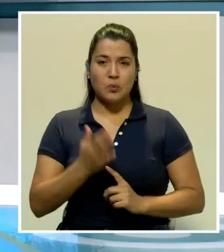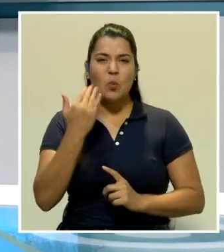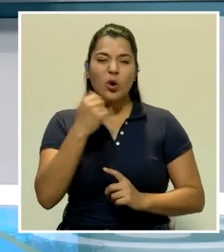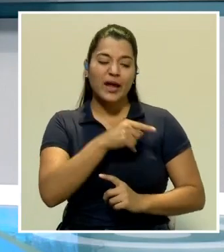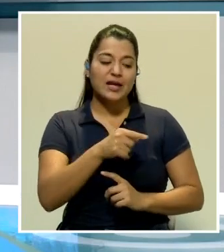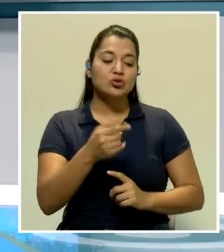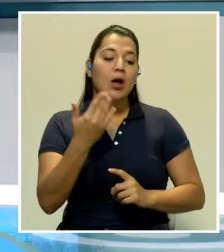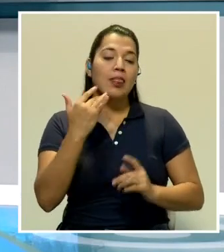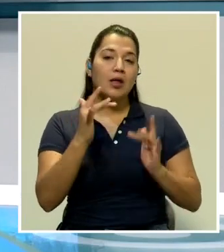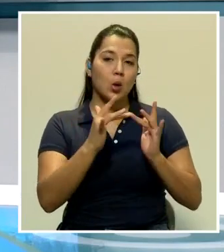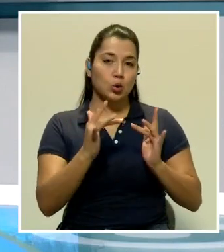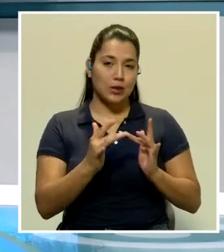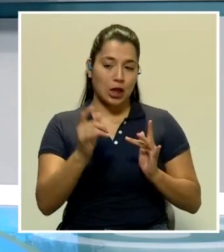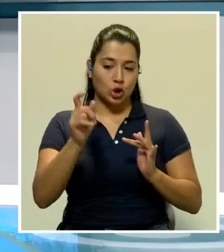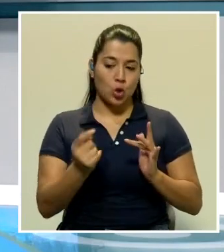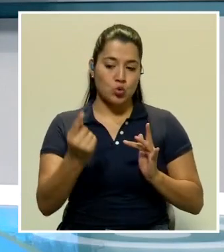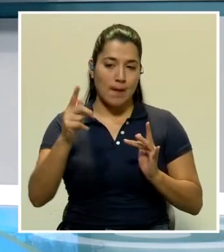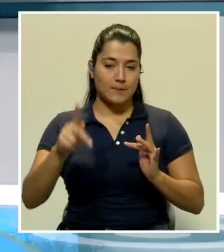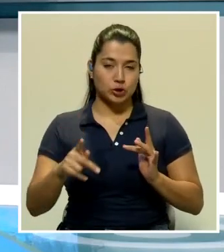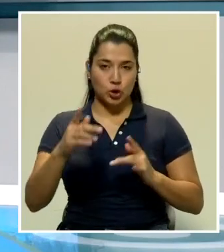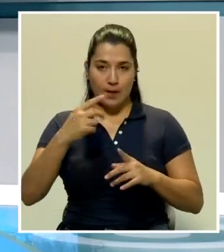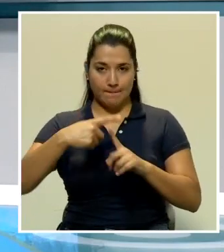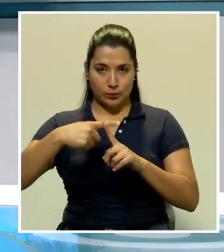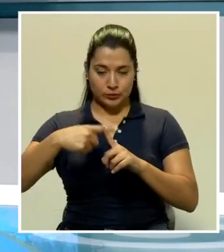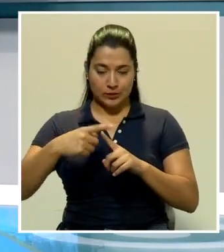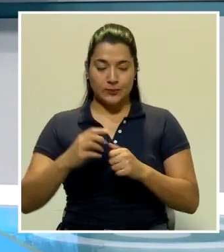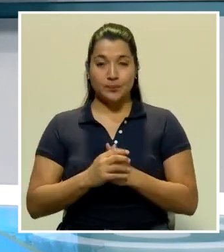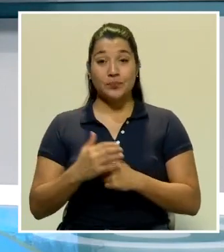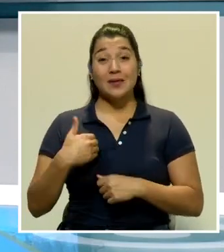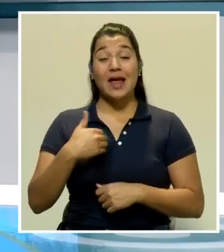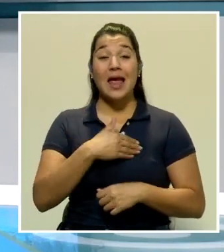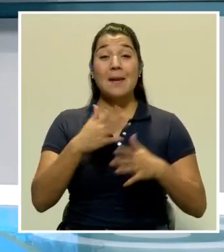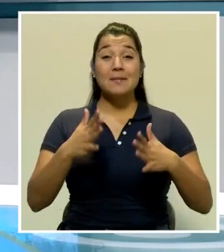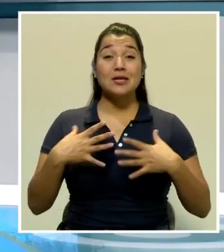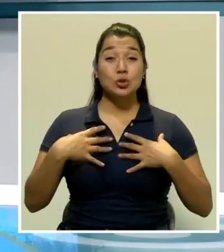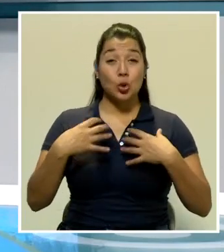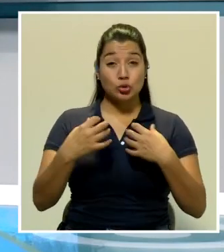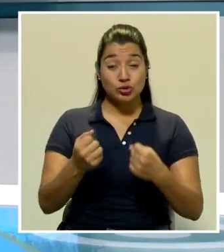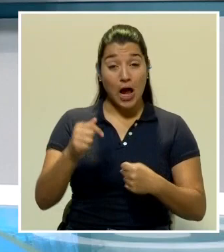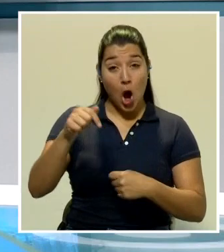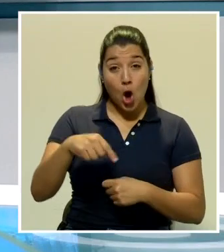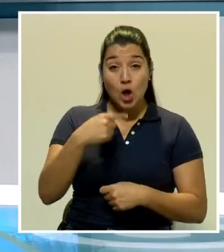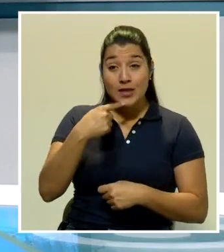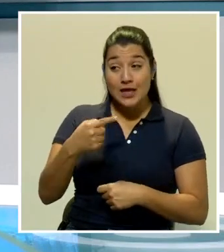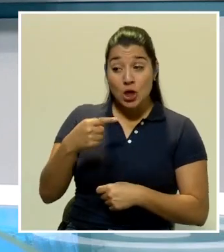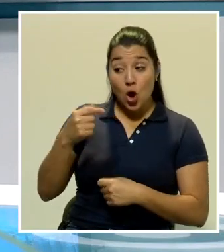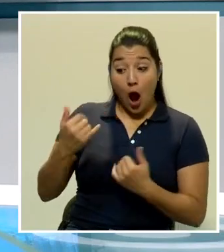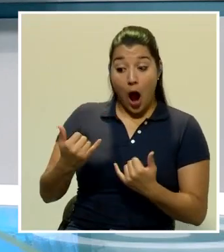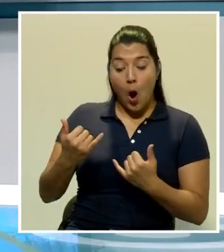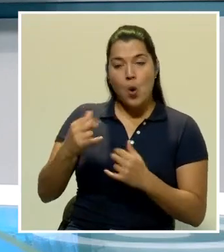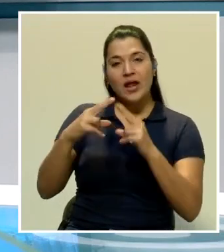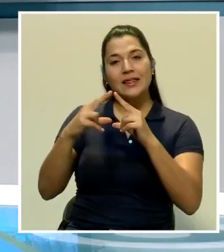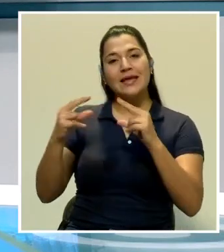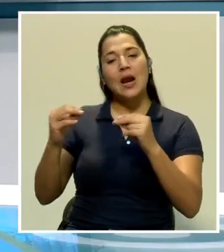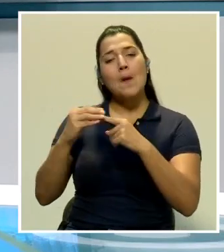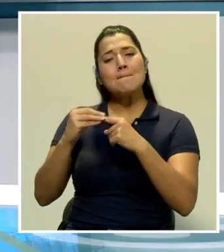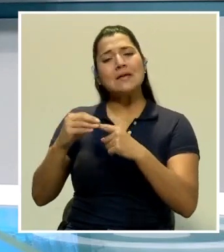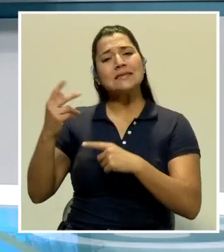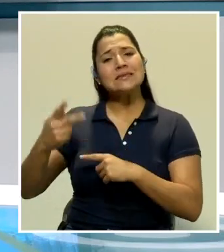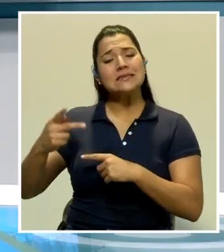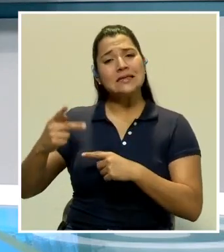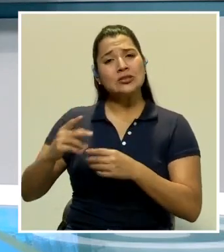En su presentación, el ministro Salas calificó a Nicaragua como el principal riesgo sanitario para Costa